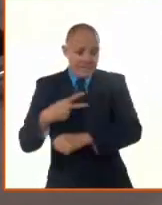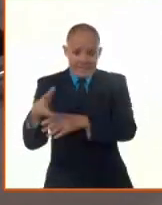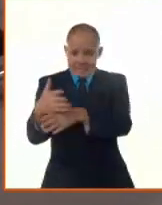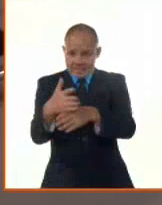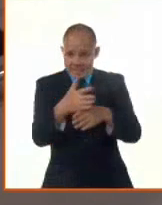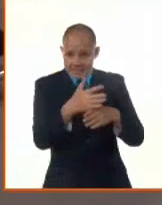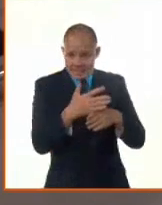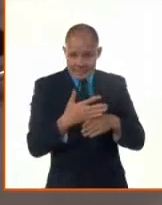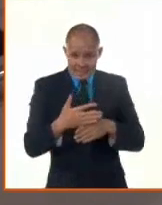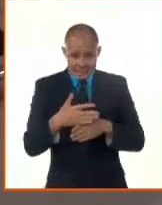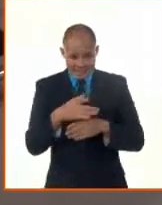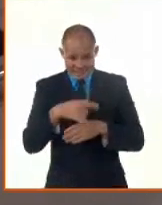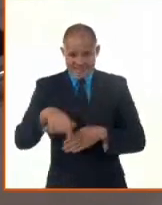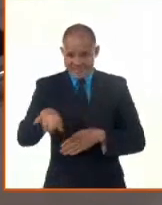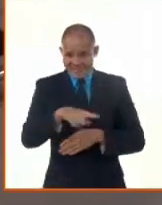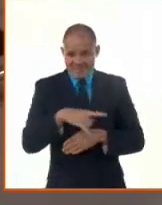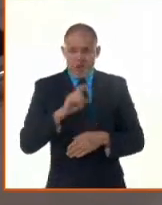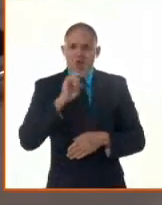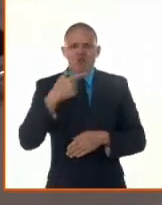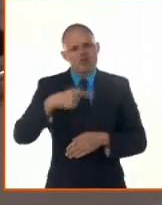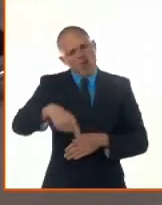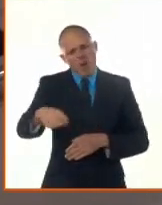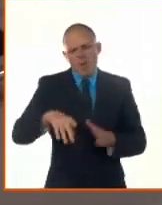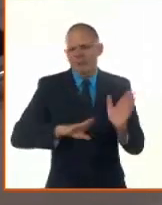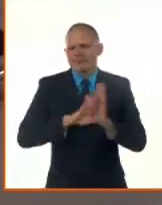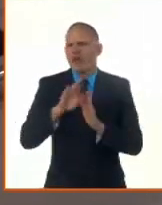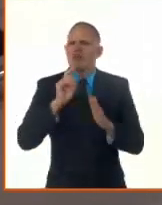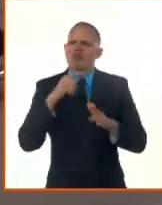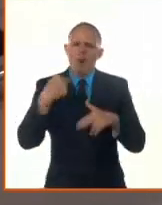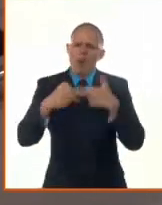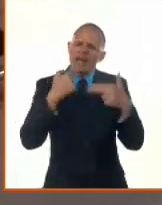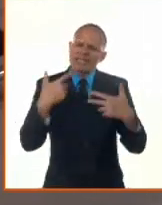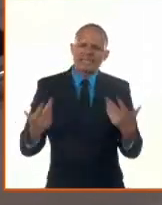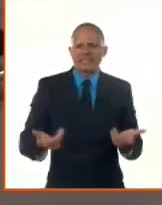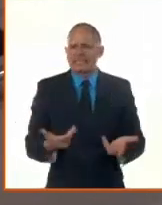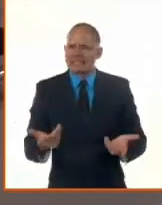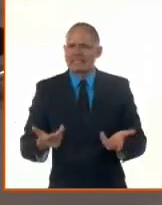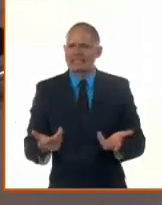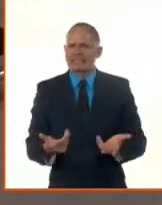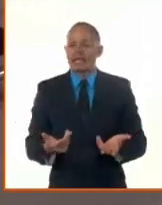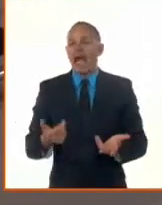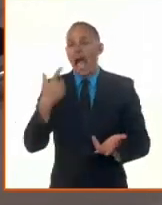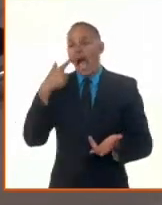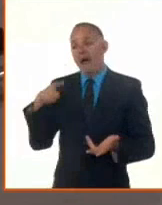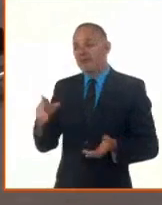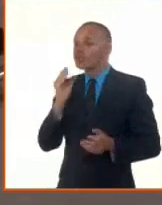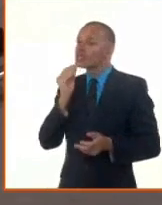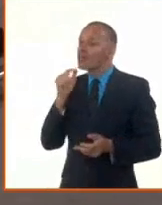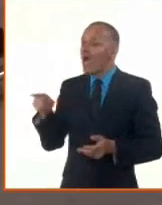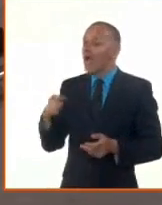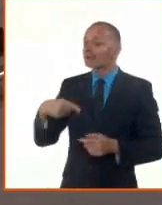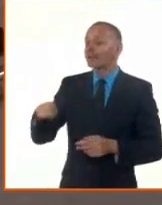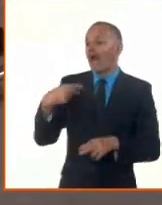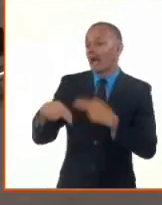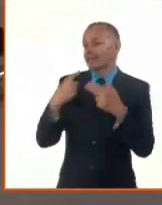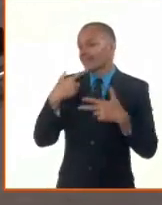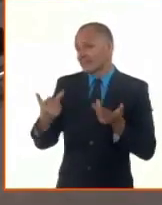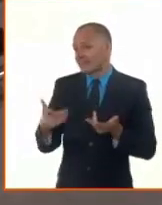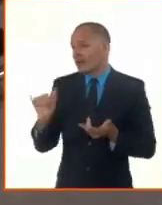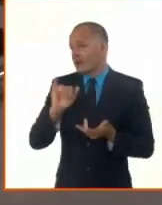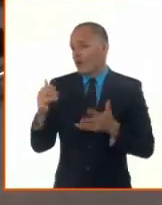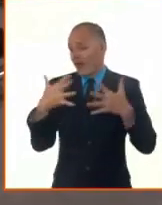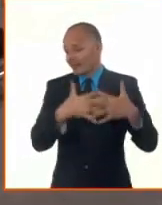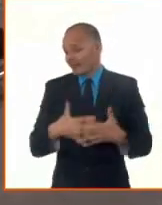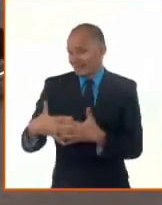desfavorecido vamos a decir de esta situación Empezando por el propio Israel Pero bueno para eso bueno Estados Unidos pero Estados Unidos